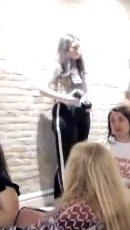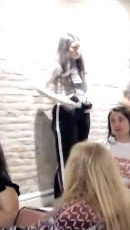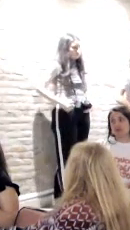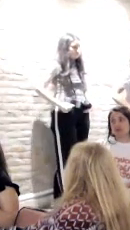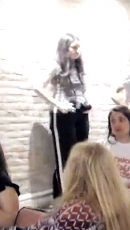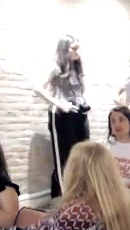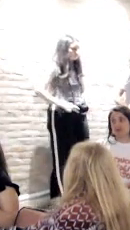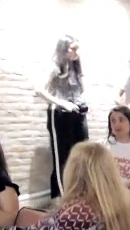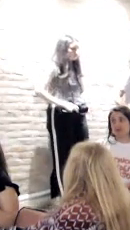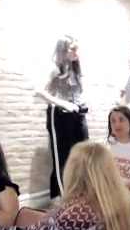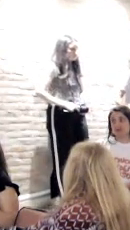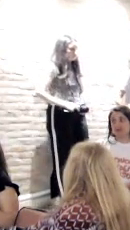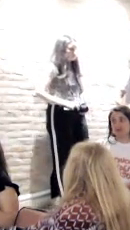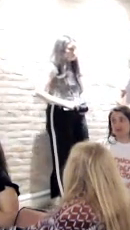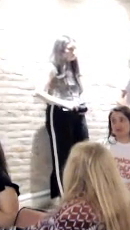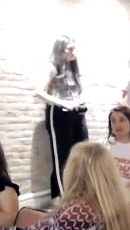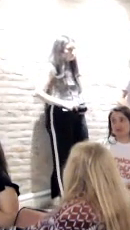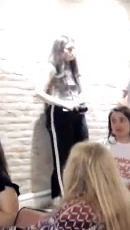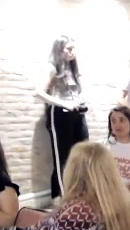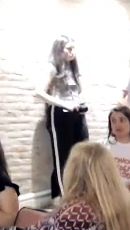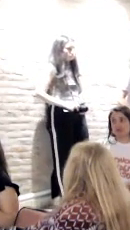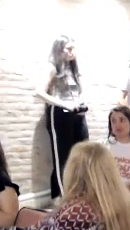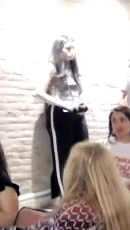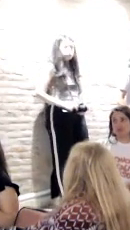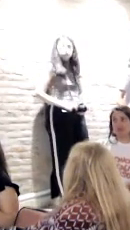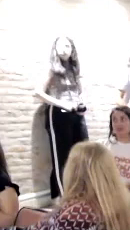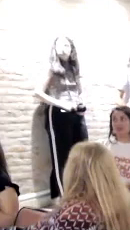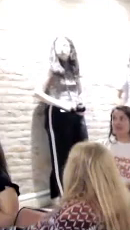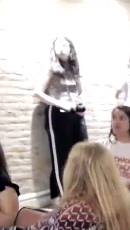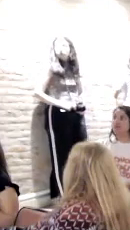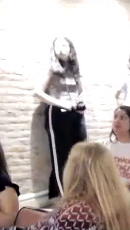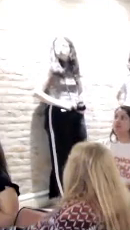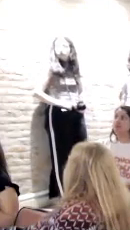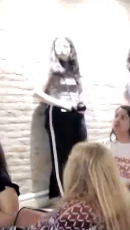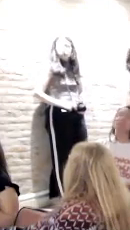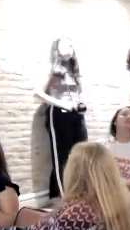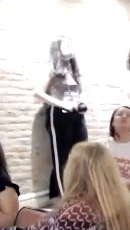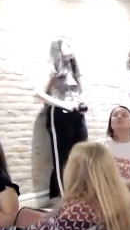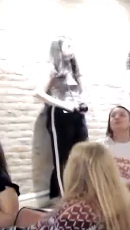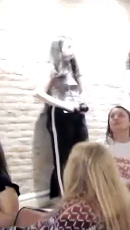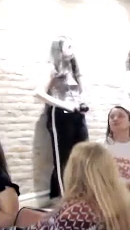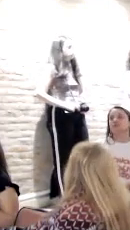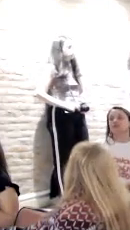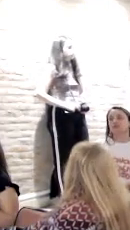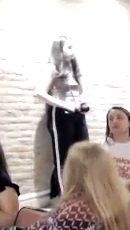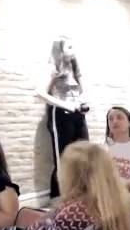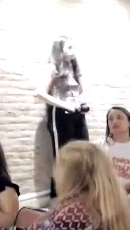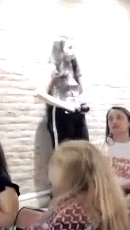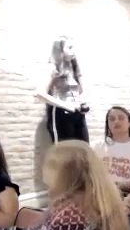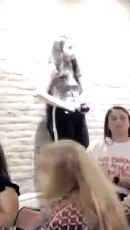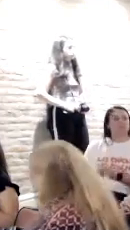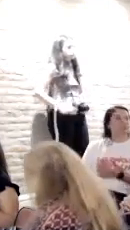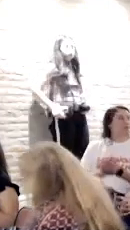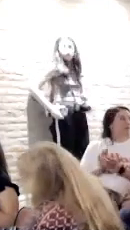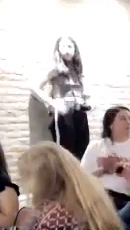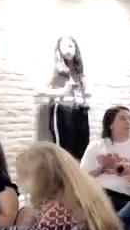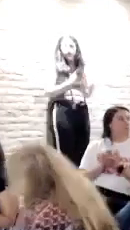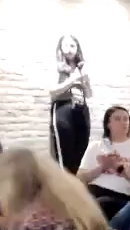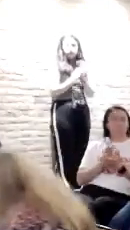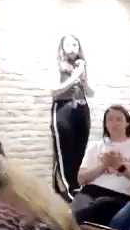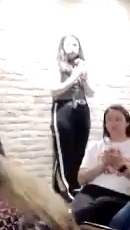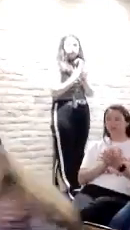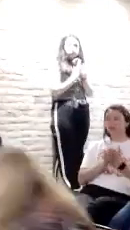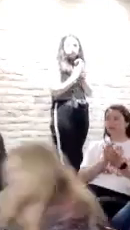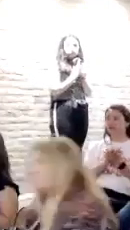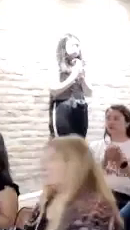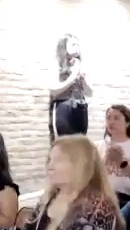y lo fundamental es que escucharlas en primera persona eso para nosotras es sumamente valioso Muchas